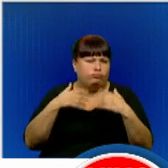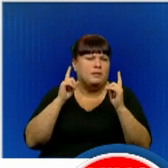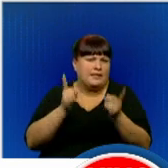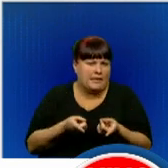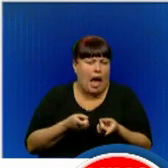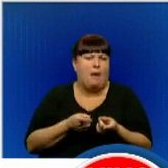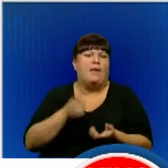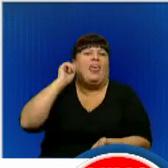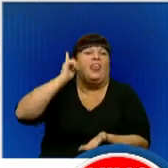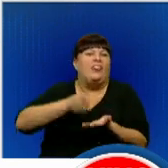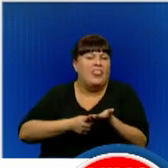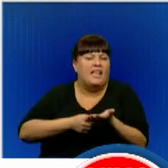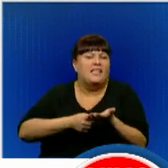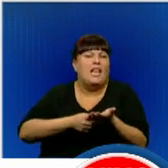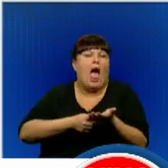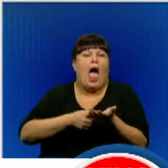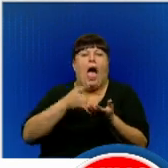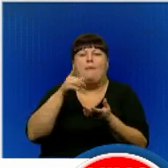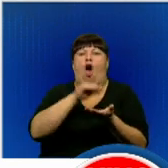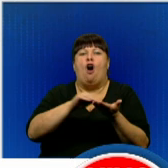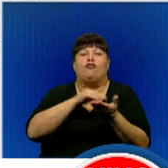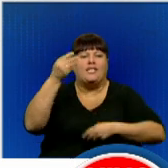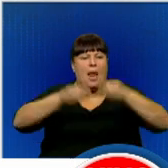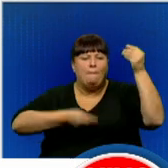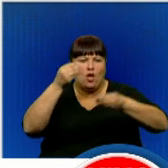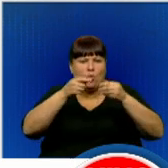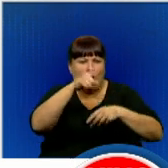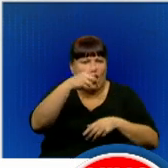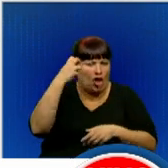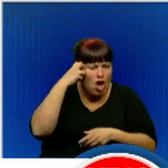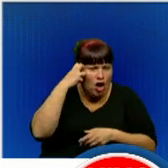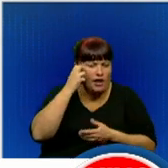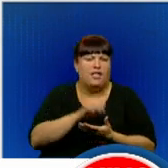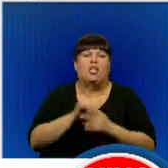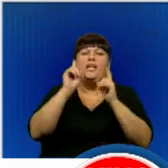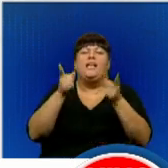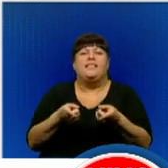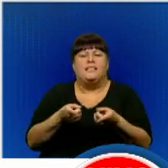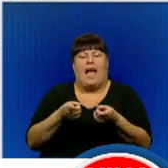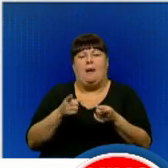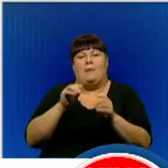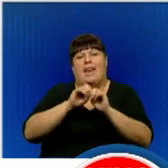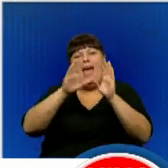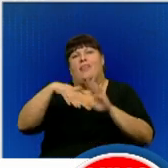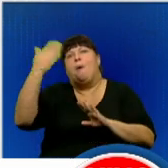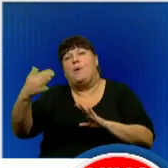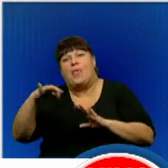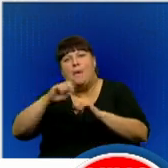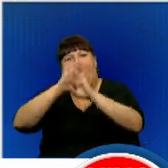merecido un dictamen de la oficina de presupuesto del congreso y una aclaración posterior